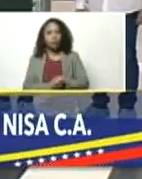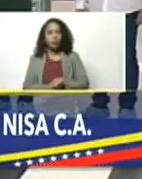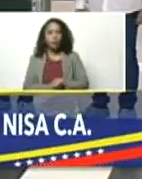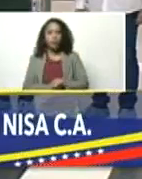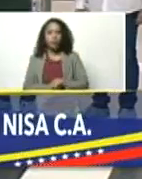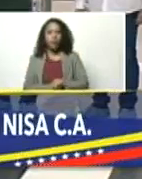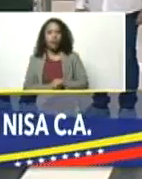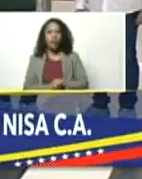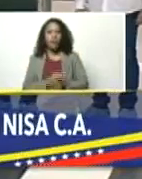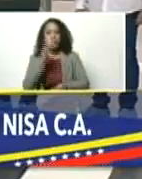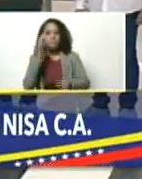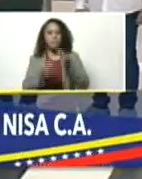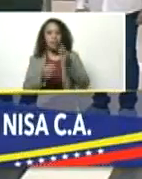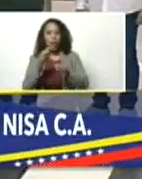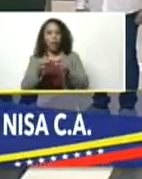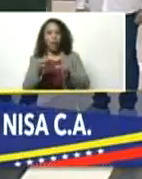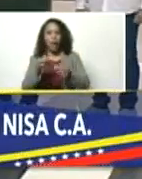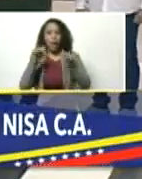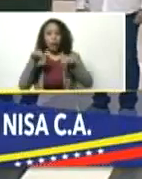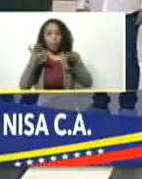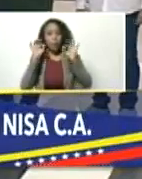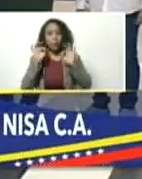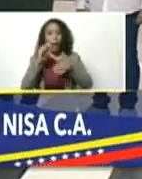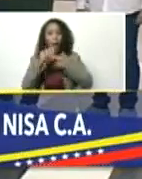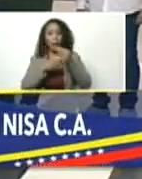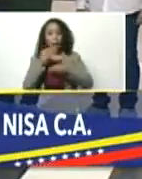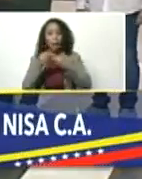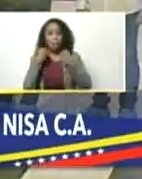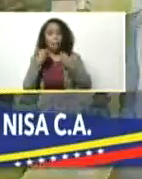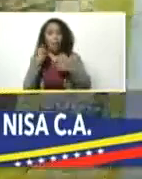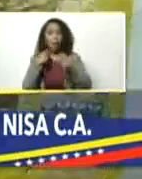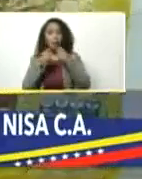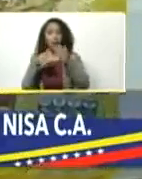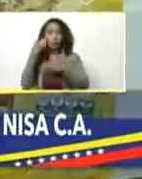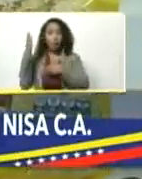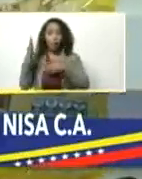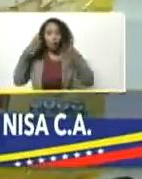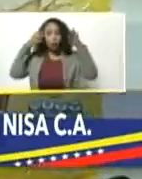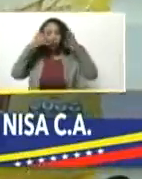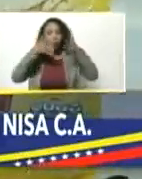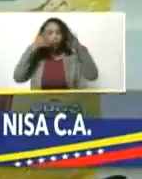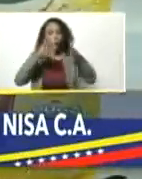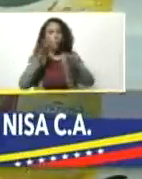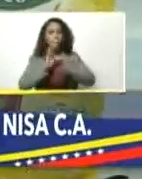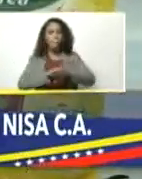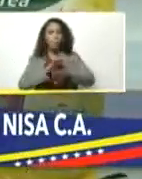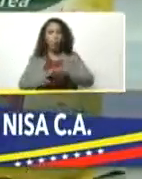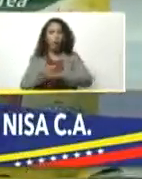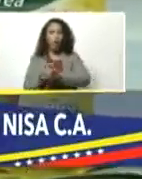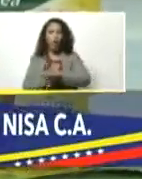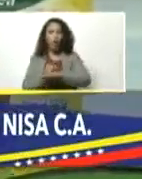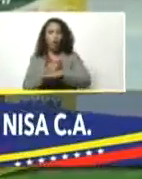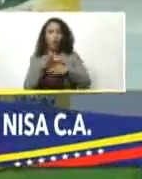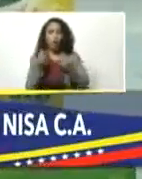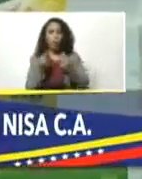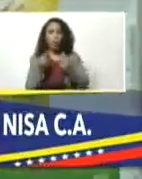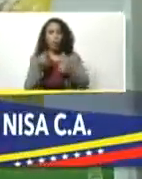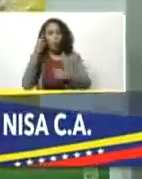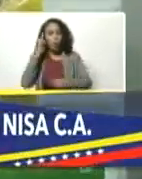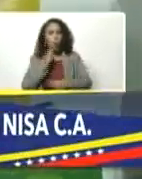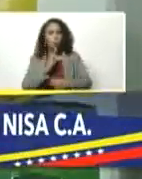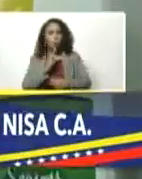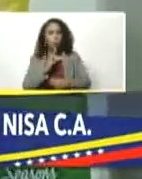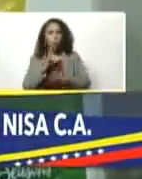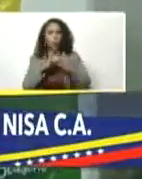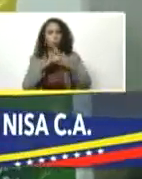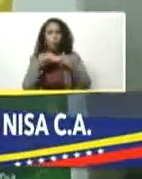fiscal, un régimen especial dedicado también para la exportación, orientado por el gobierno económico bolivariano, por